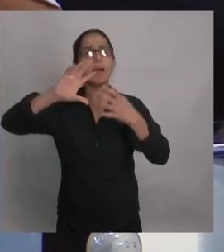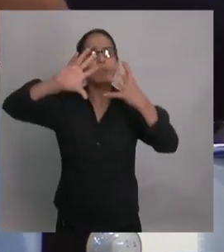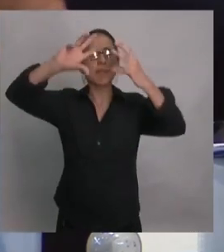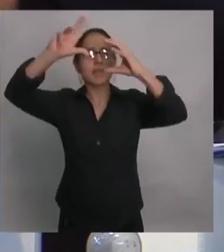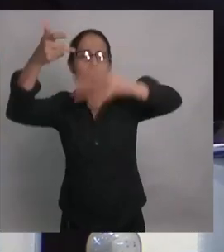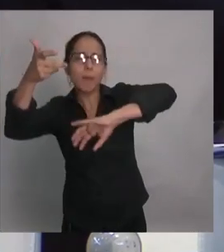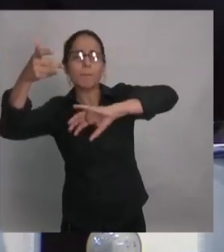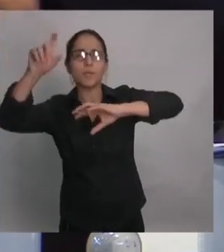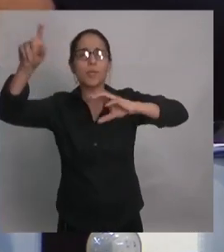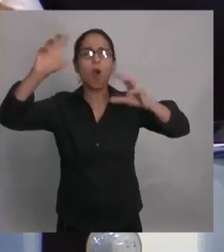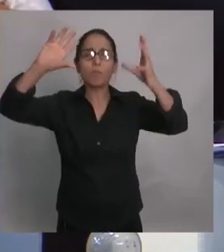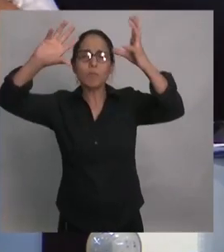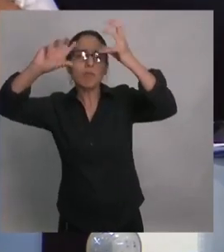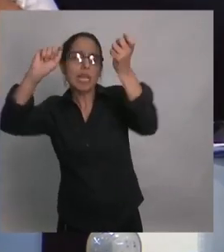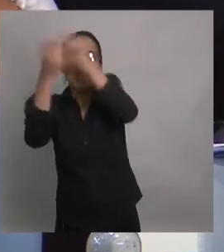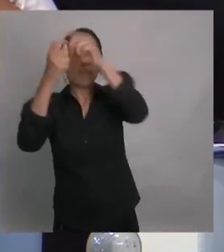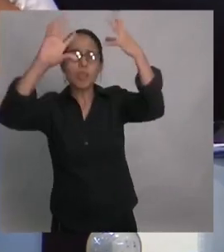Podemos construir la esperanza